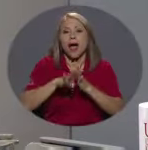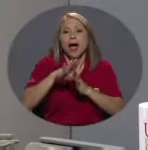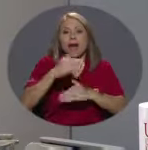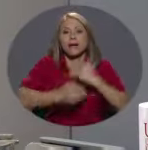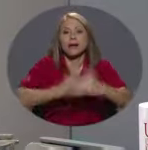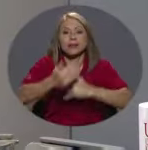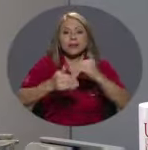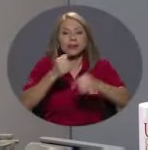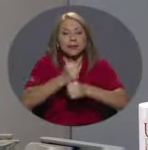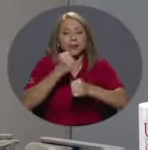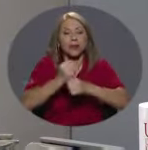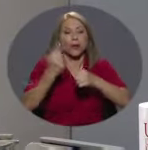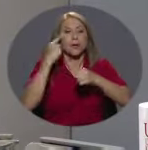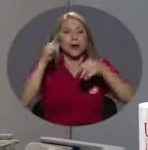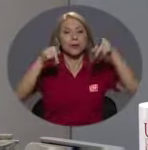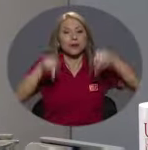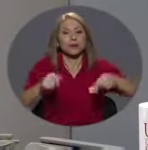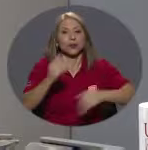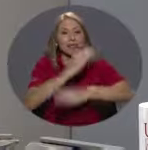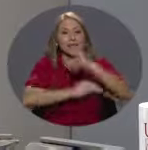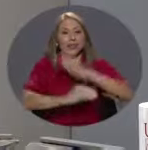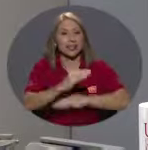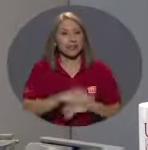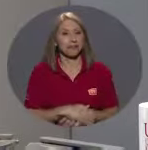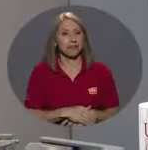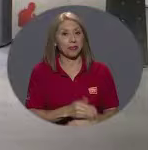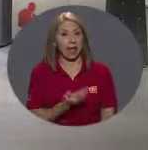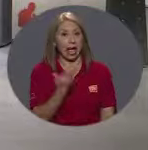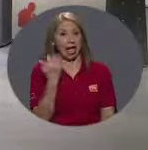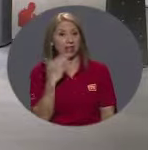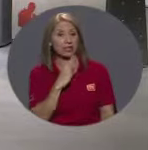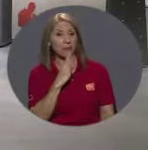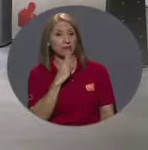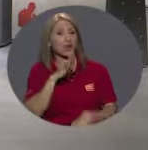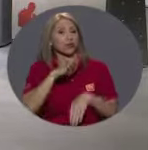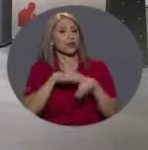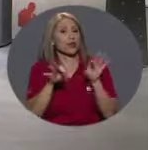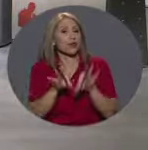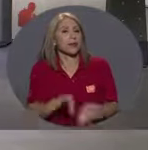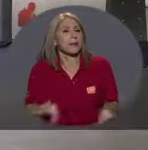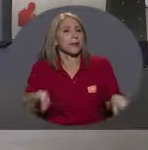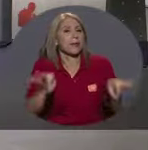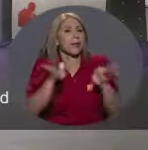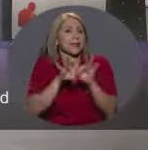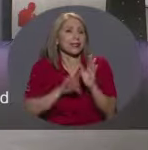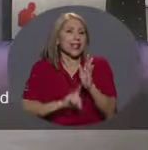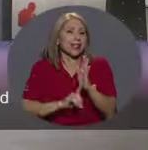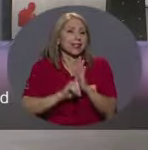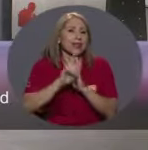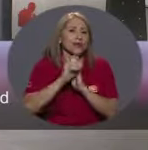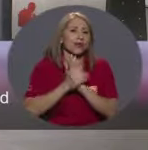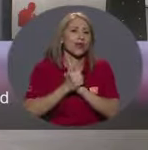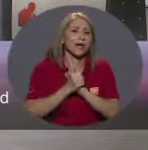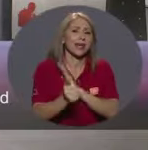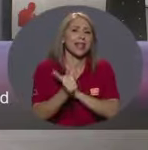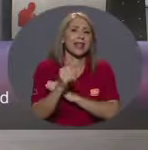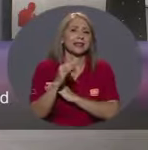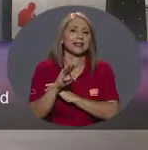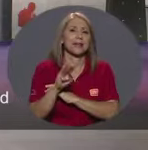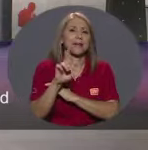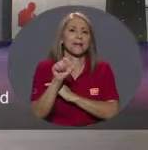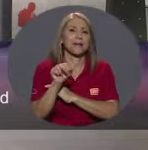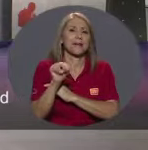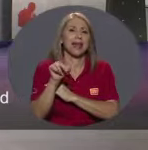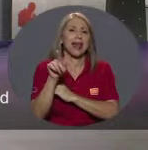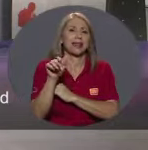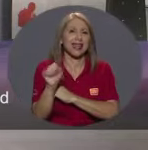alguna discapacidad. Quisiera retomar ese tema que dejamos del bloque anterior, de la importancia del desarrollo de habilidades blandas y